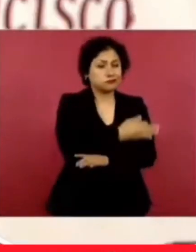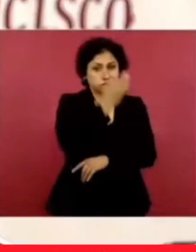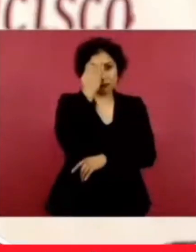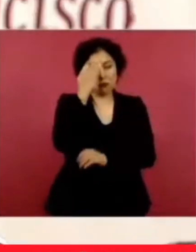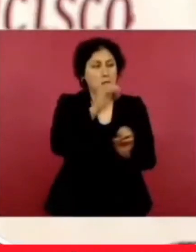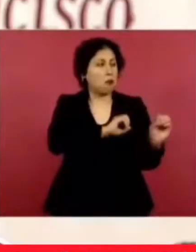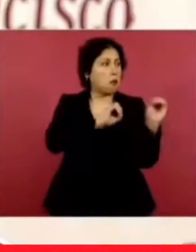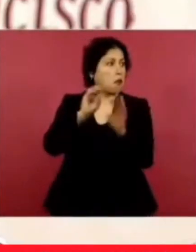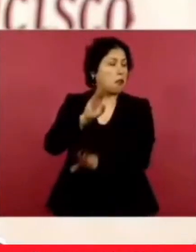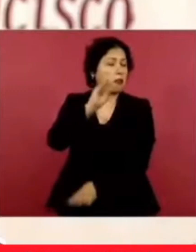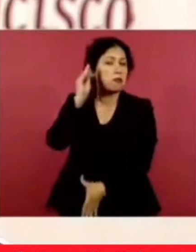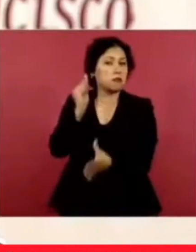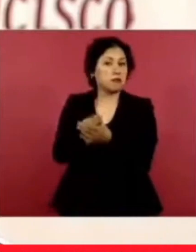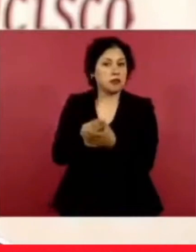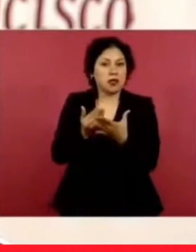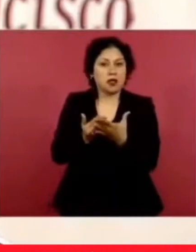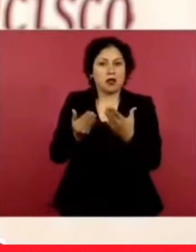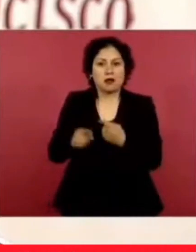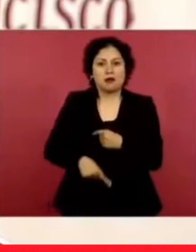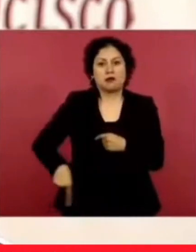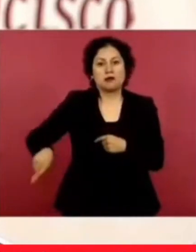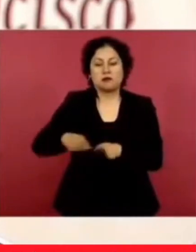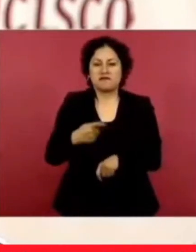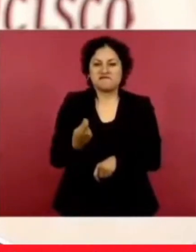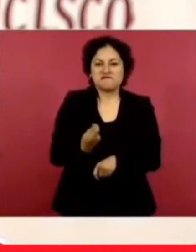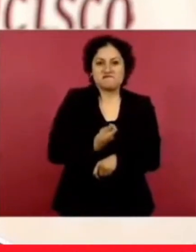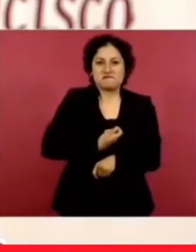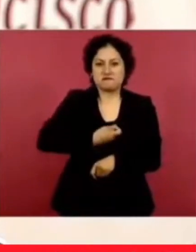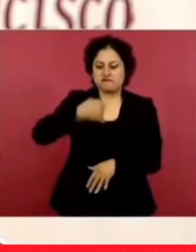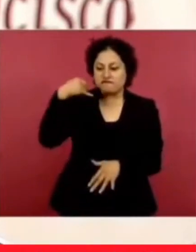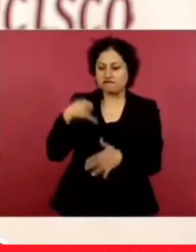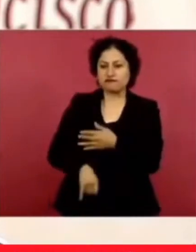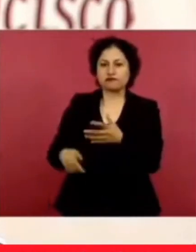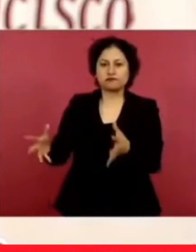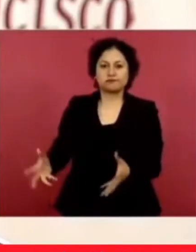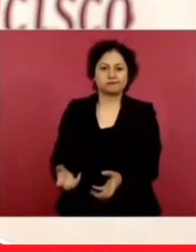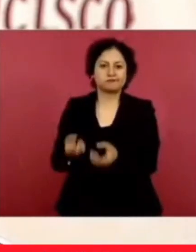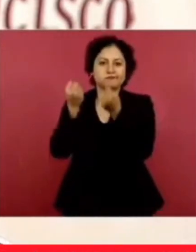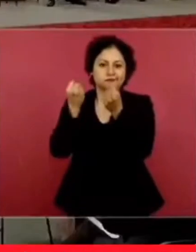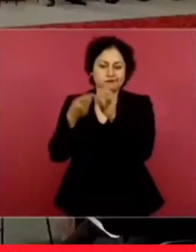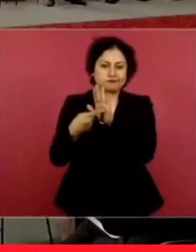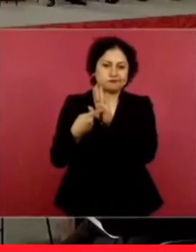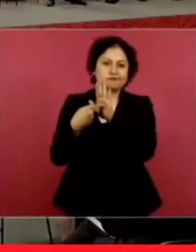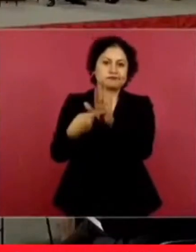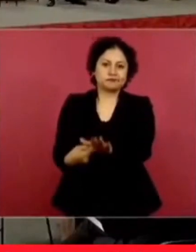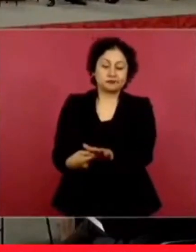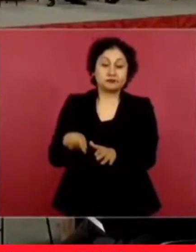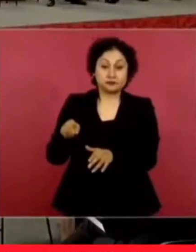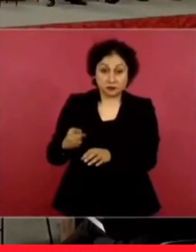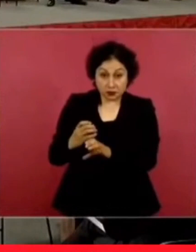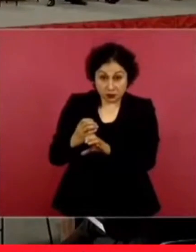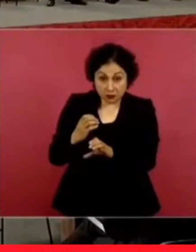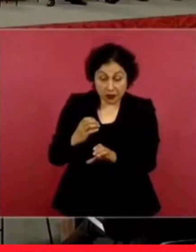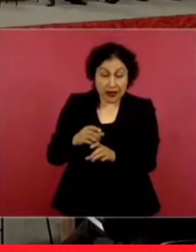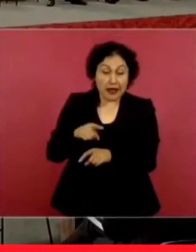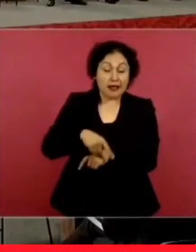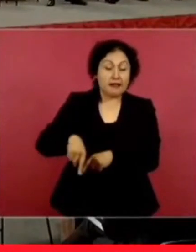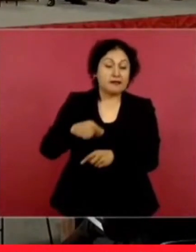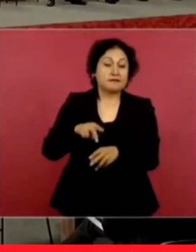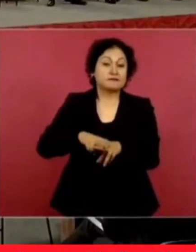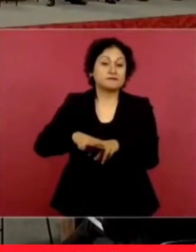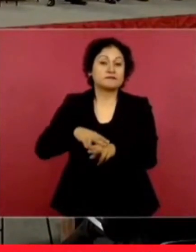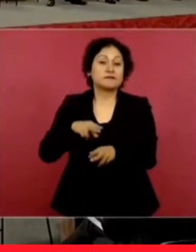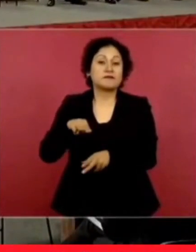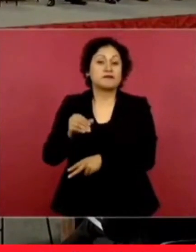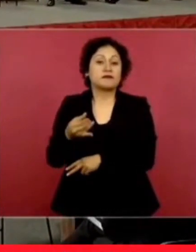rescatando nuestros orígenes e identidad. El Tren Maya dará un impulso sólido en el fortalecimiento de